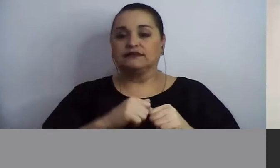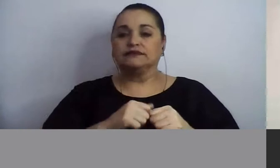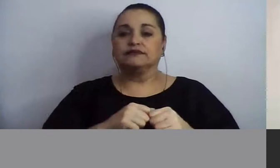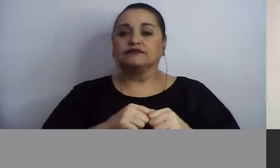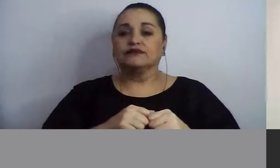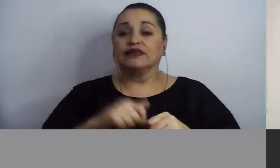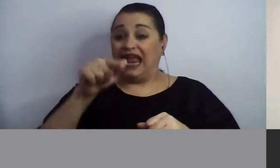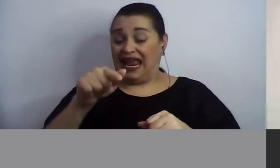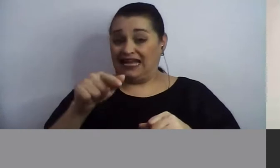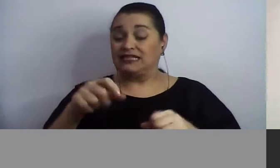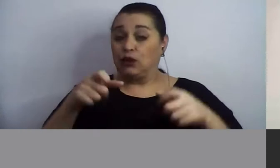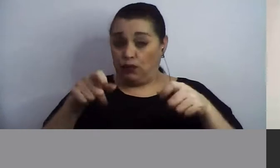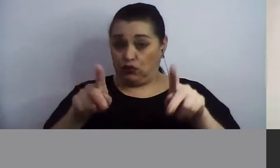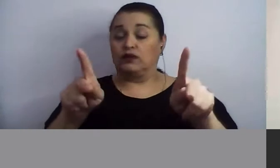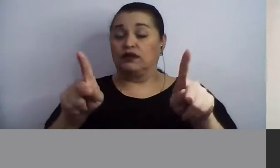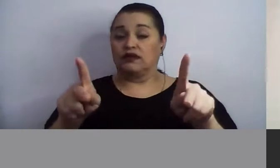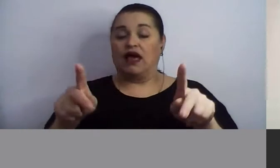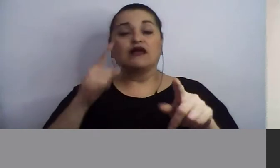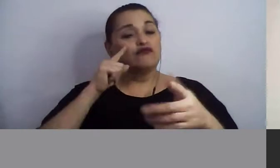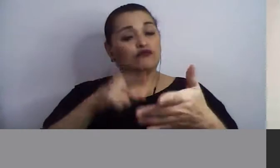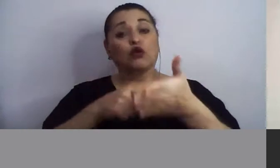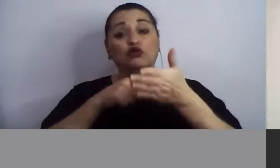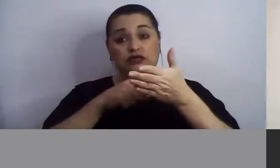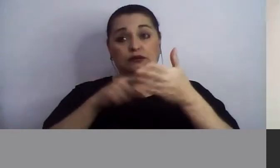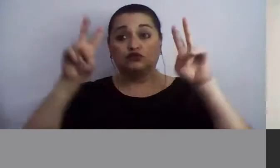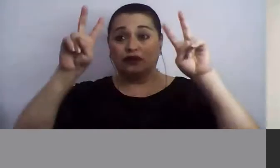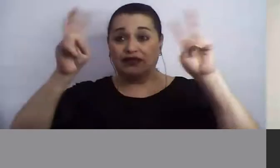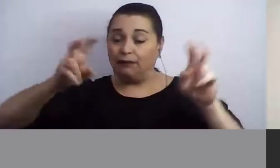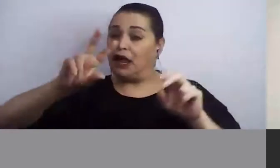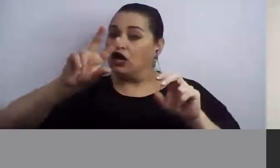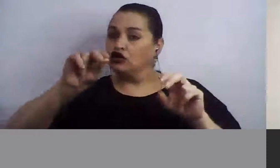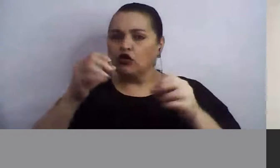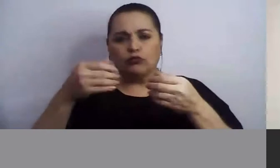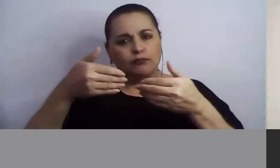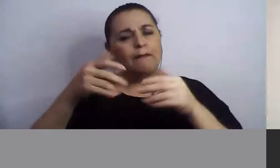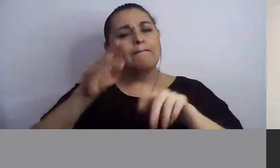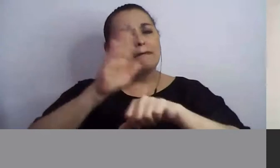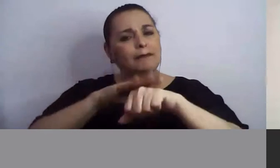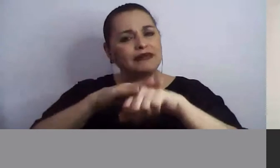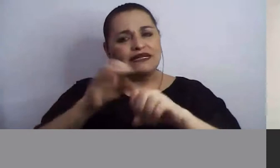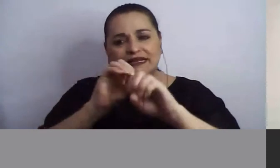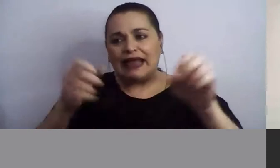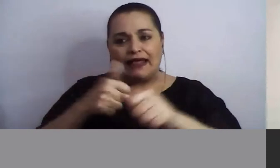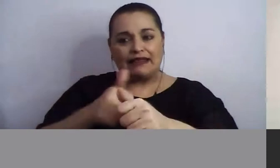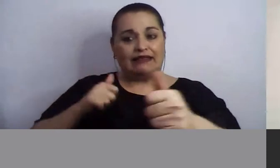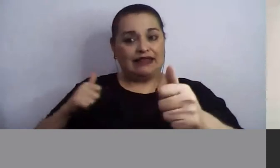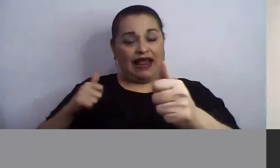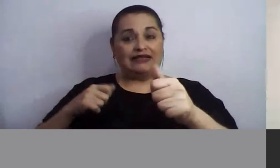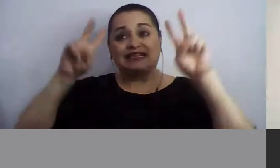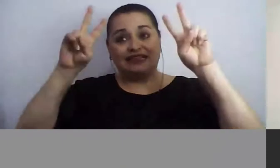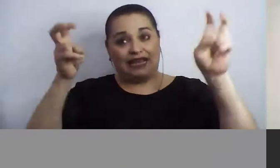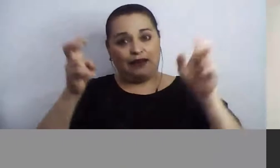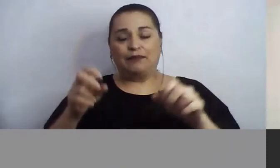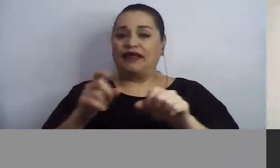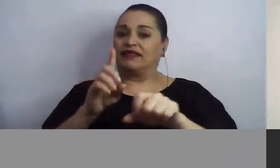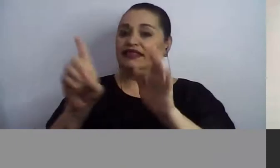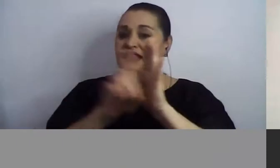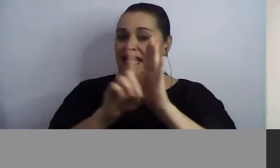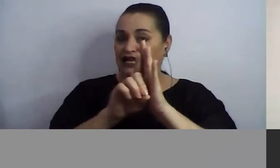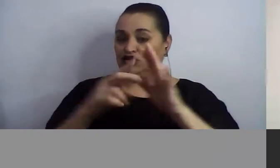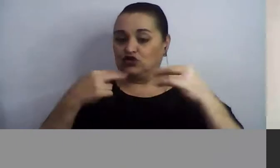En esta oportunidad, reconociendo que el tema de no dejar a nadie atrás es un lema de derechos humanos, el